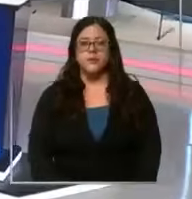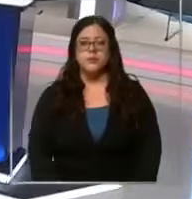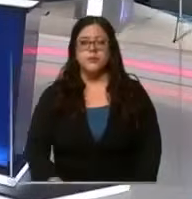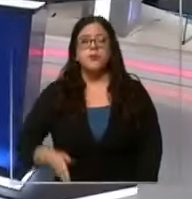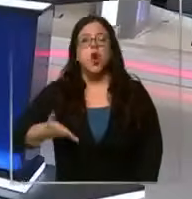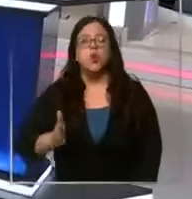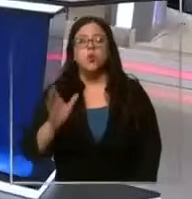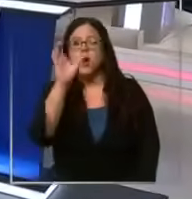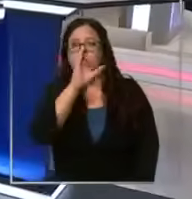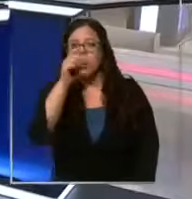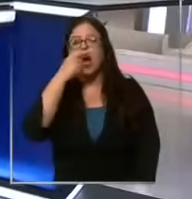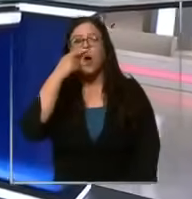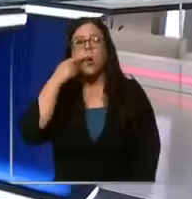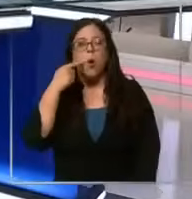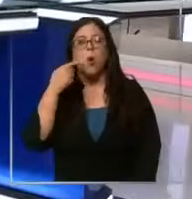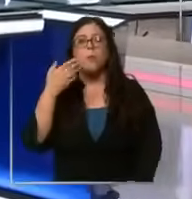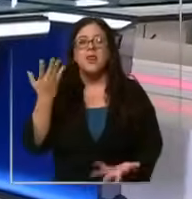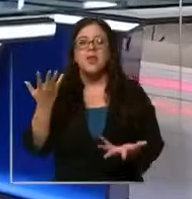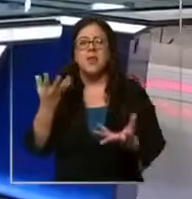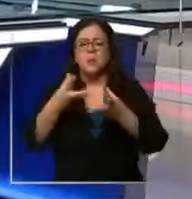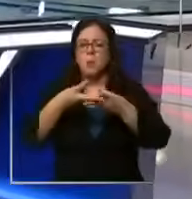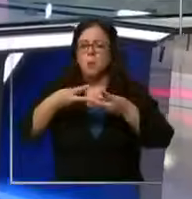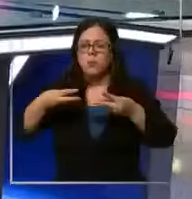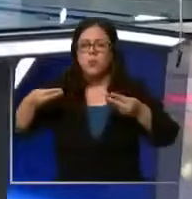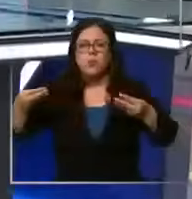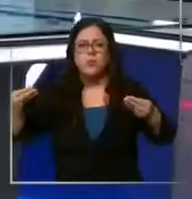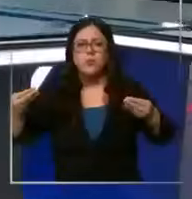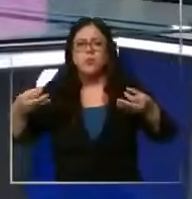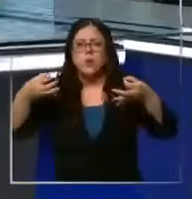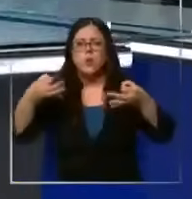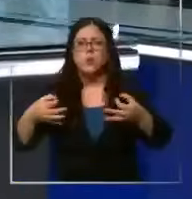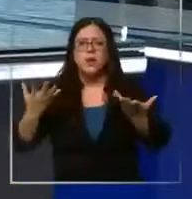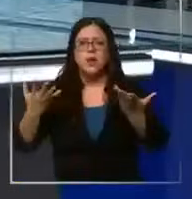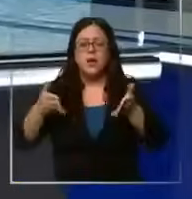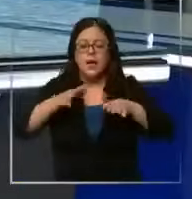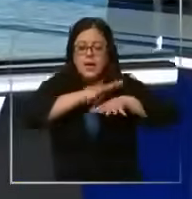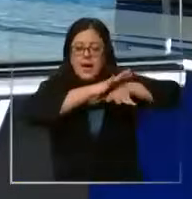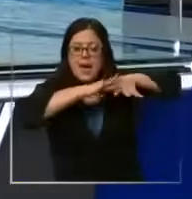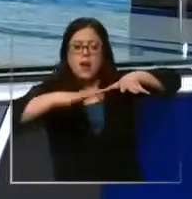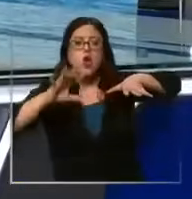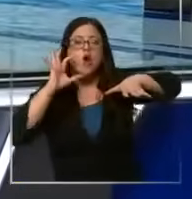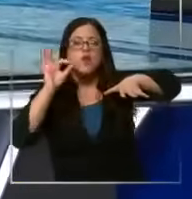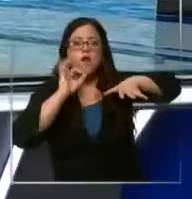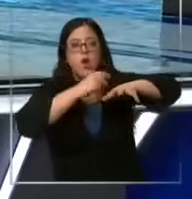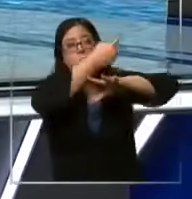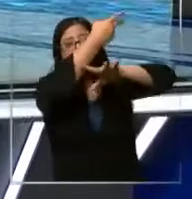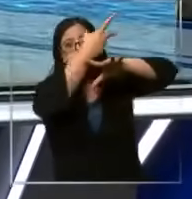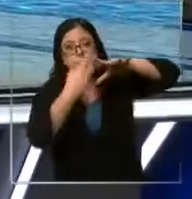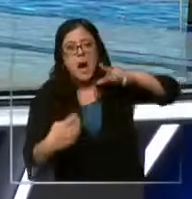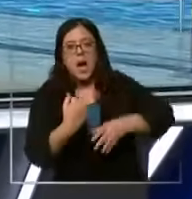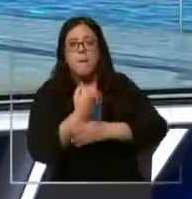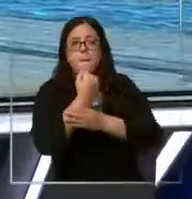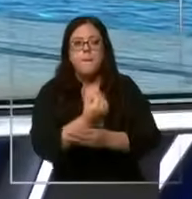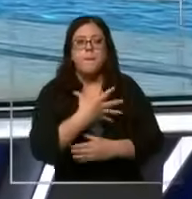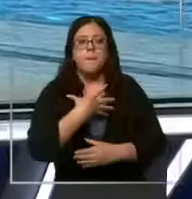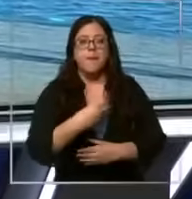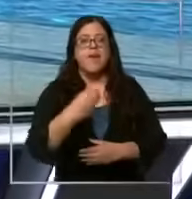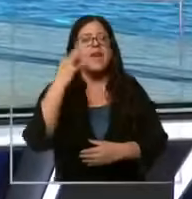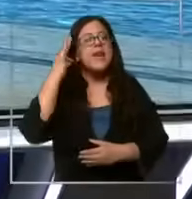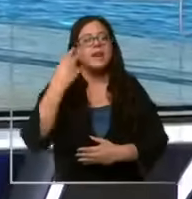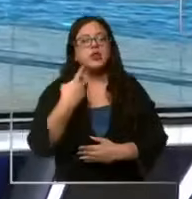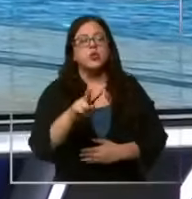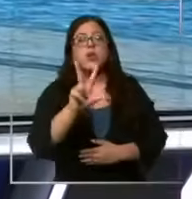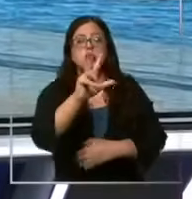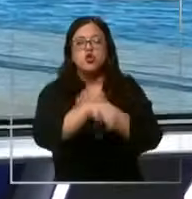Continúa la búsqueda de un hombre a quien se le perdió el rastro después de lanzarse al río Biobío para intentar rescatar a su hija de 8